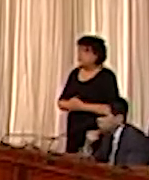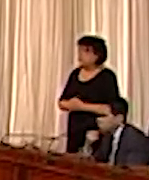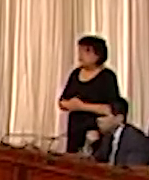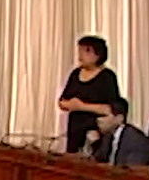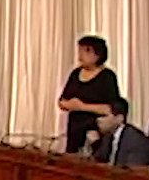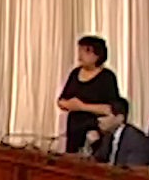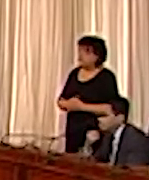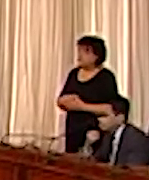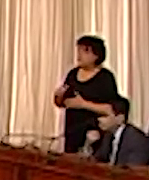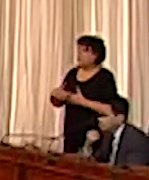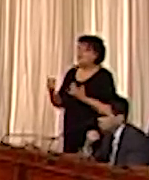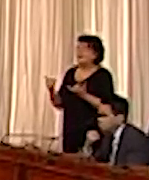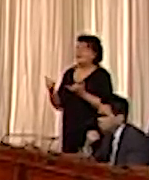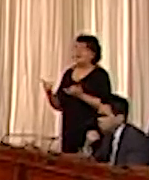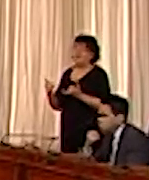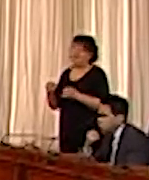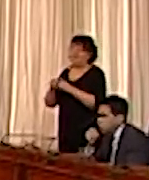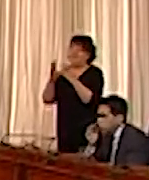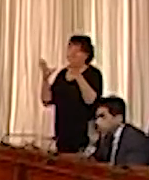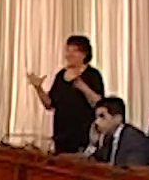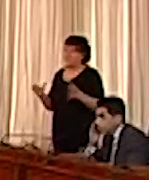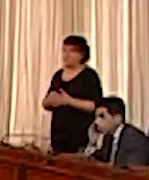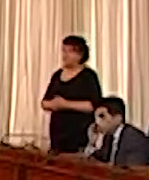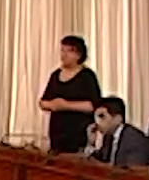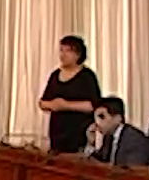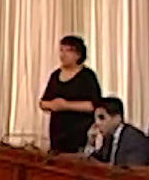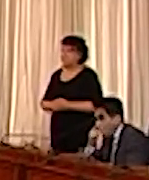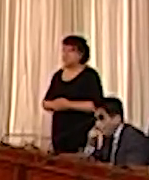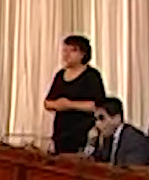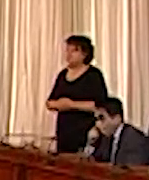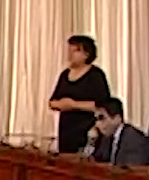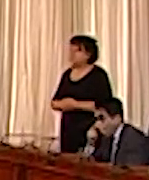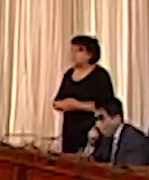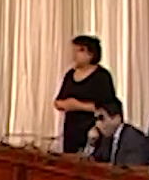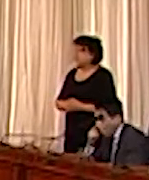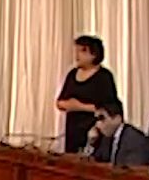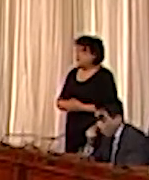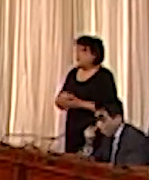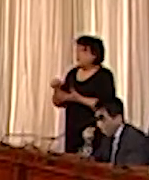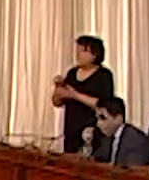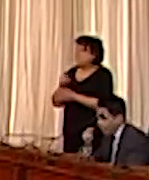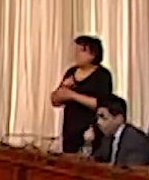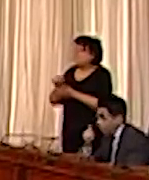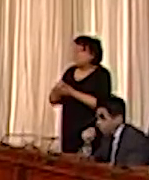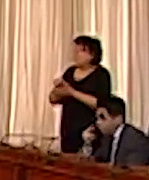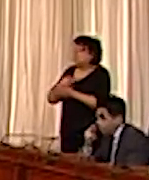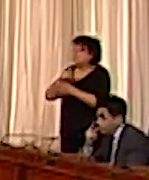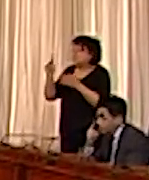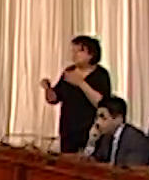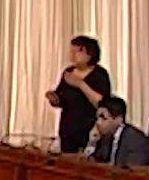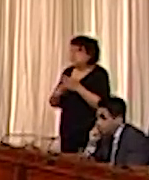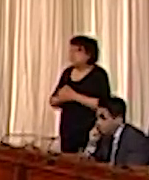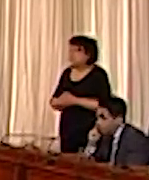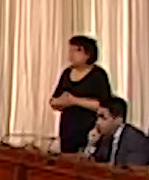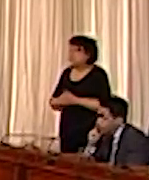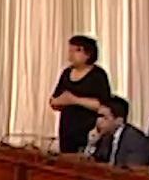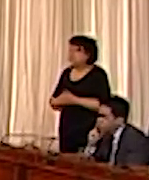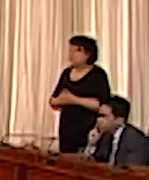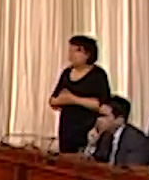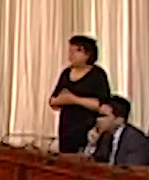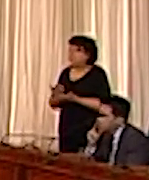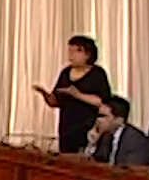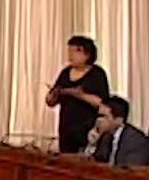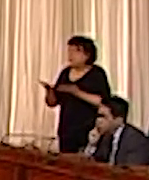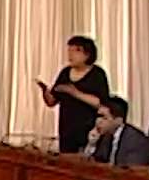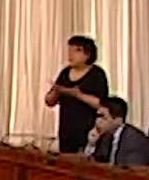ir a lo que es orden del día orden del día proyecto de ordenanza que promueve el auxilio oportuno al público en los